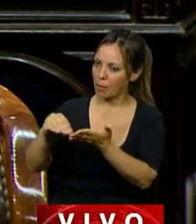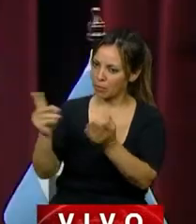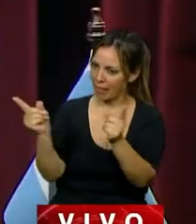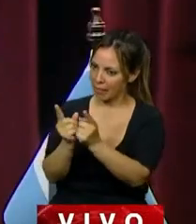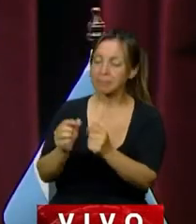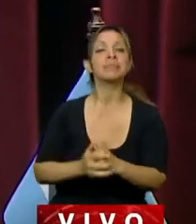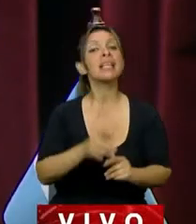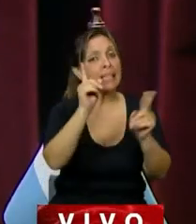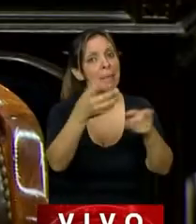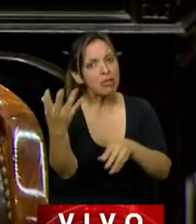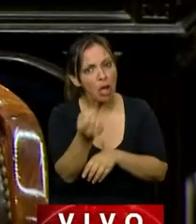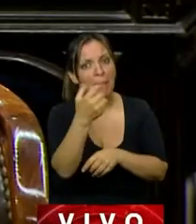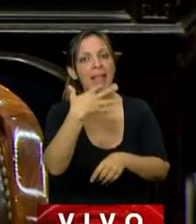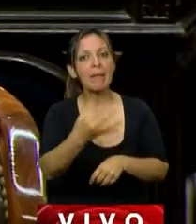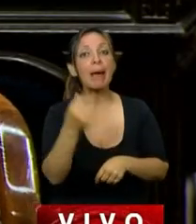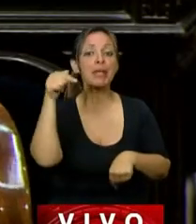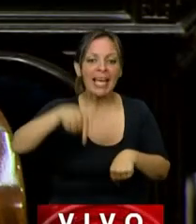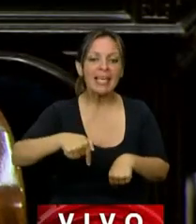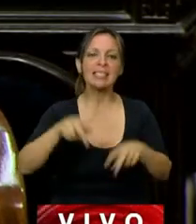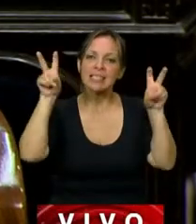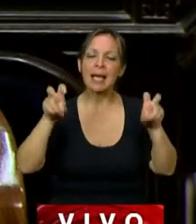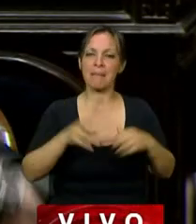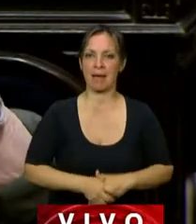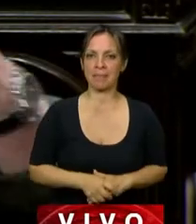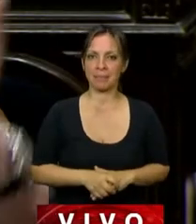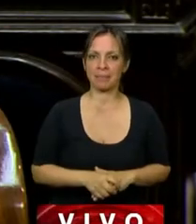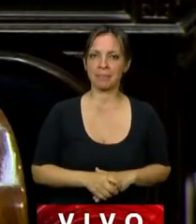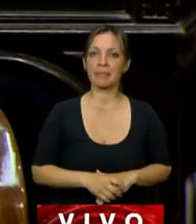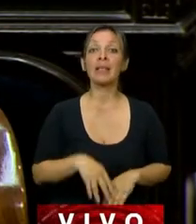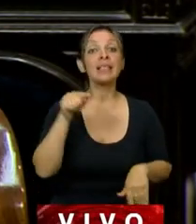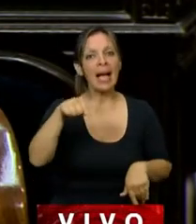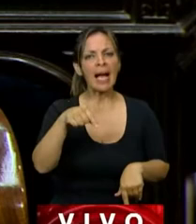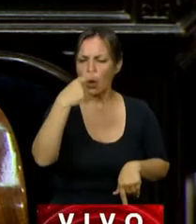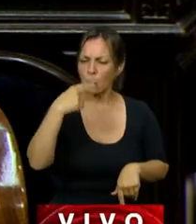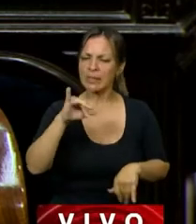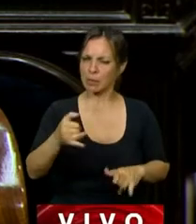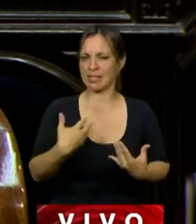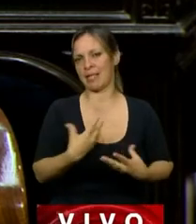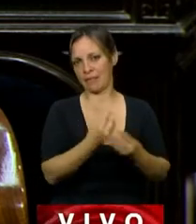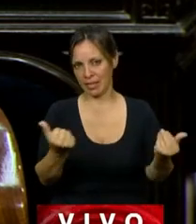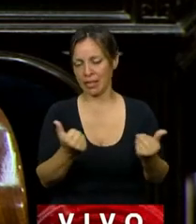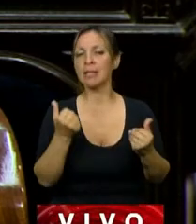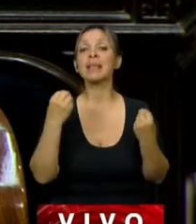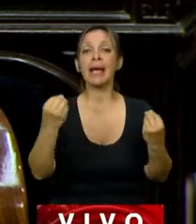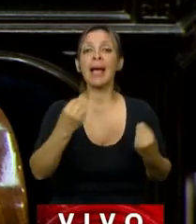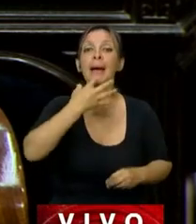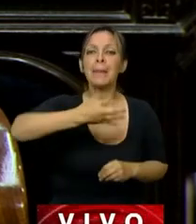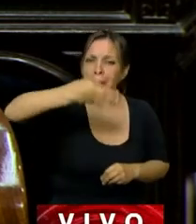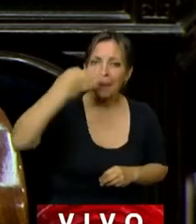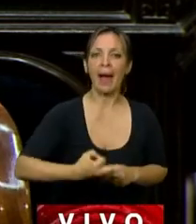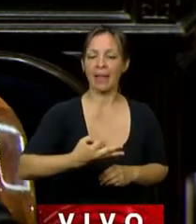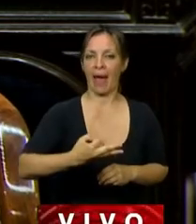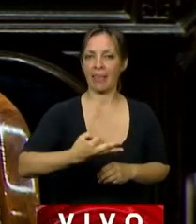la verdad, porque de eso se trata esto, señor presidente, y acá termino. La